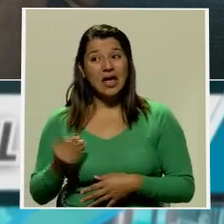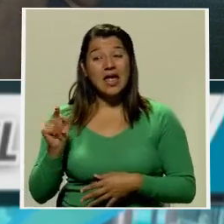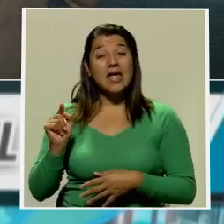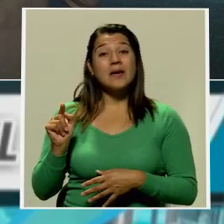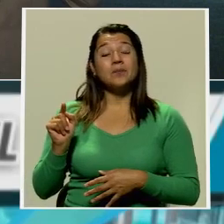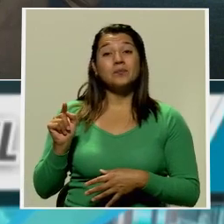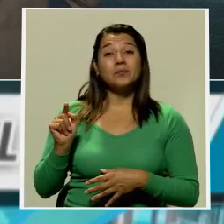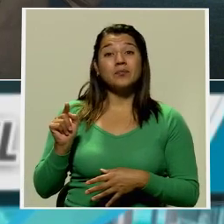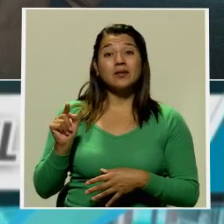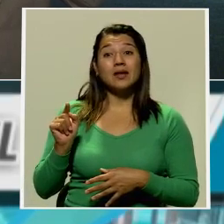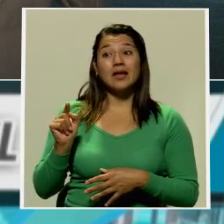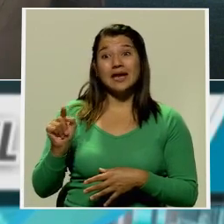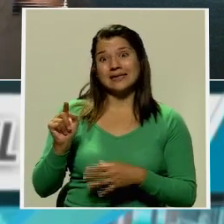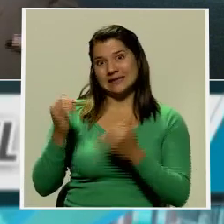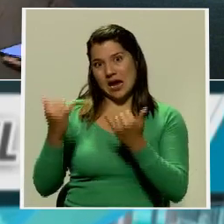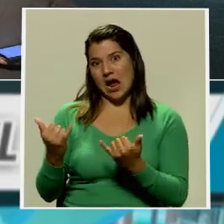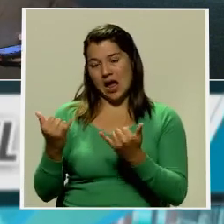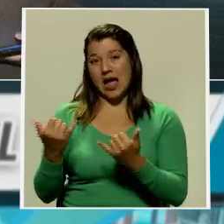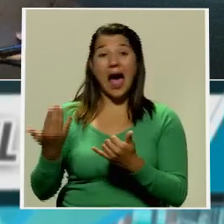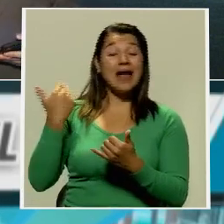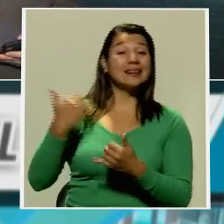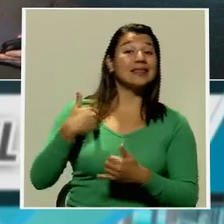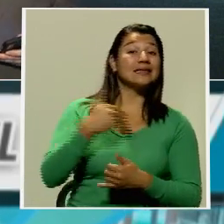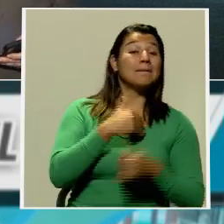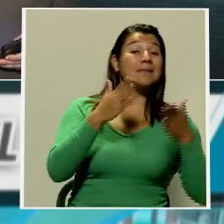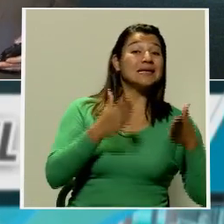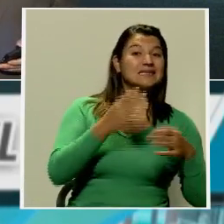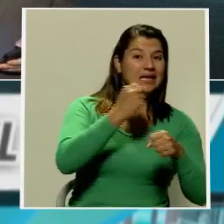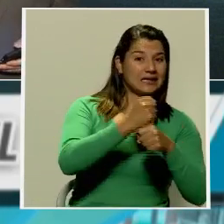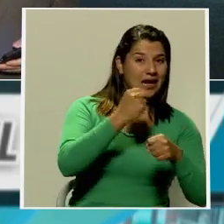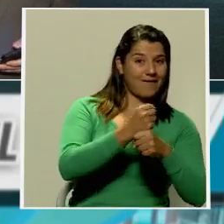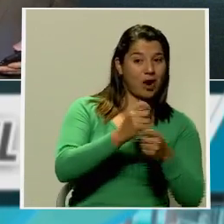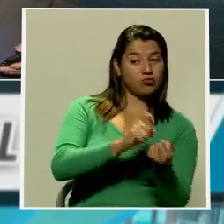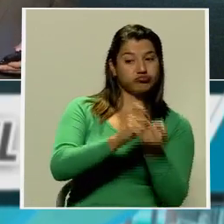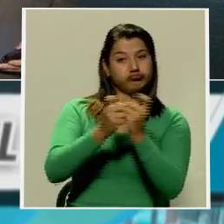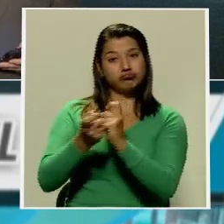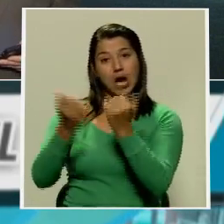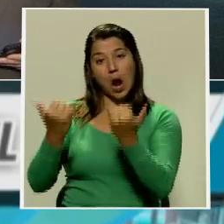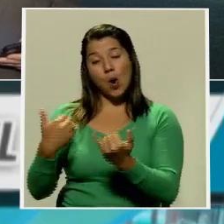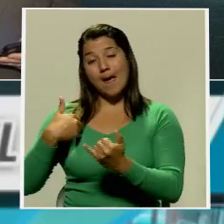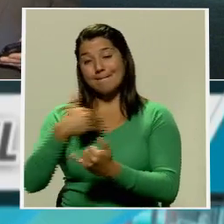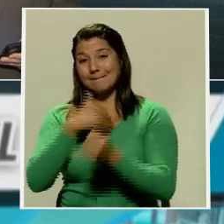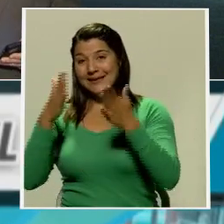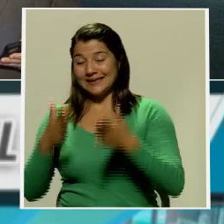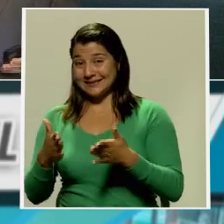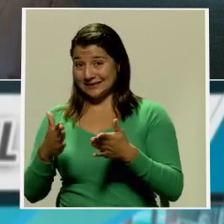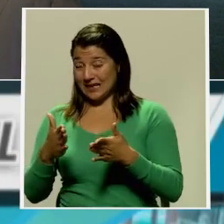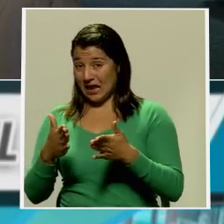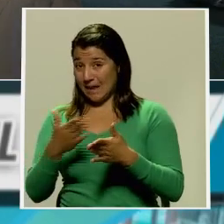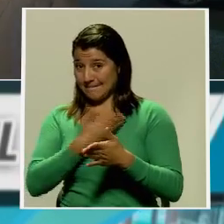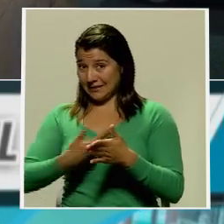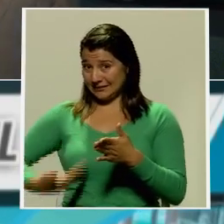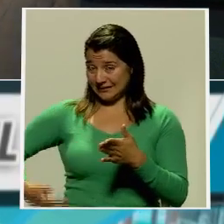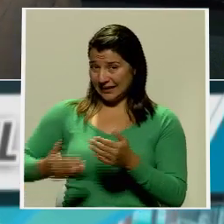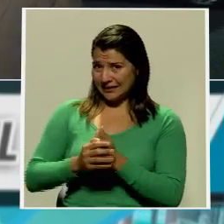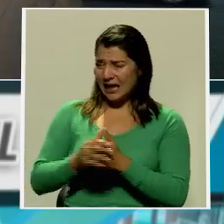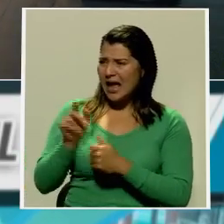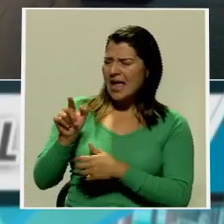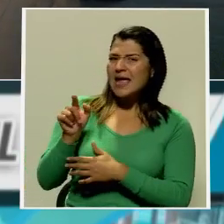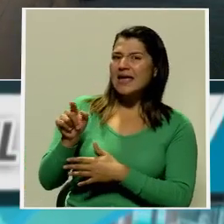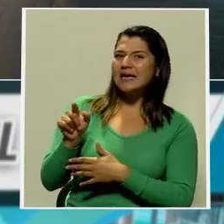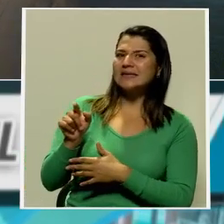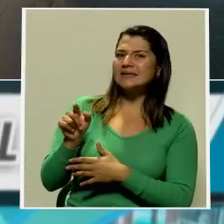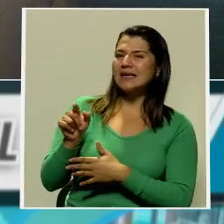trabajo a ministra de la Presidencia, tuvo unas primeras señales recién nombrada